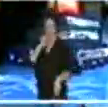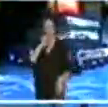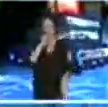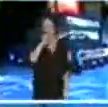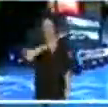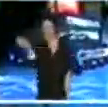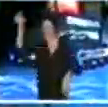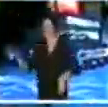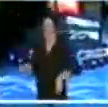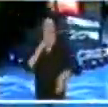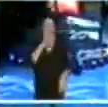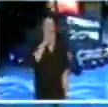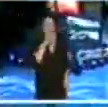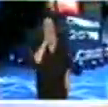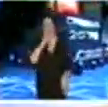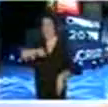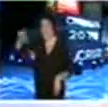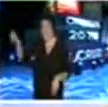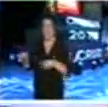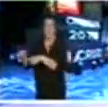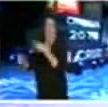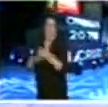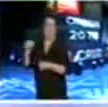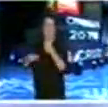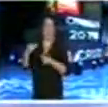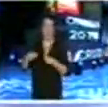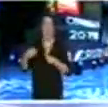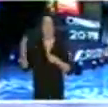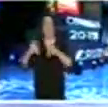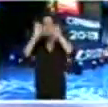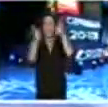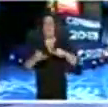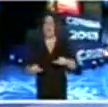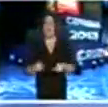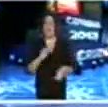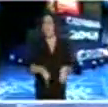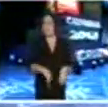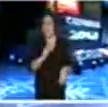Pa'l canario, que hará con Barrumpene.